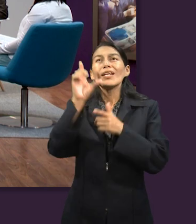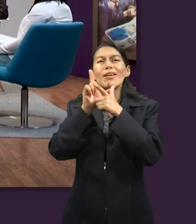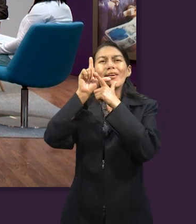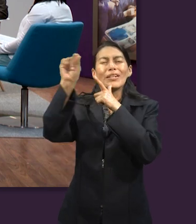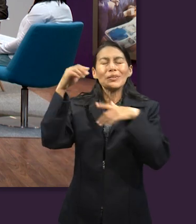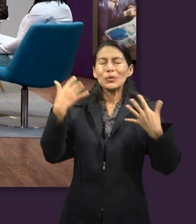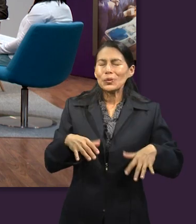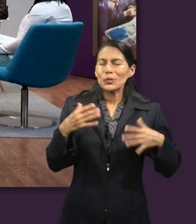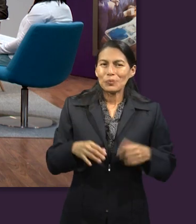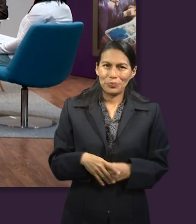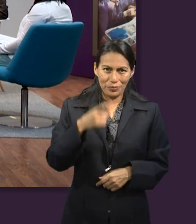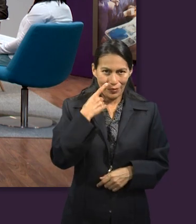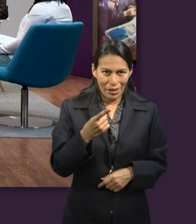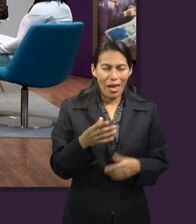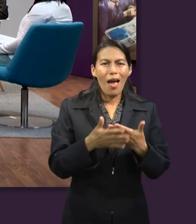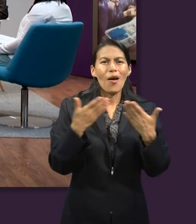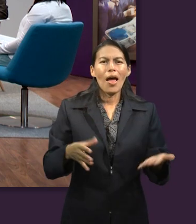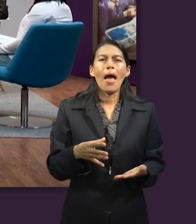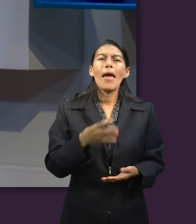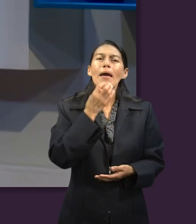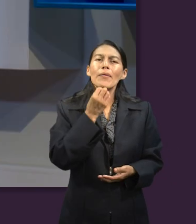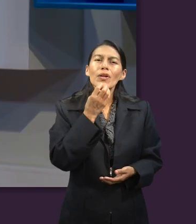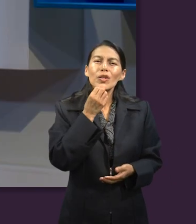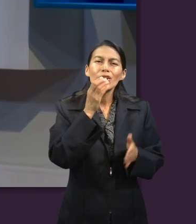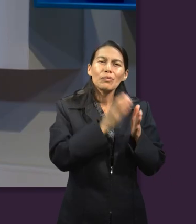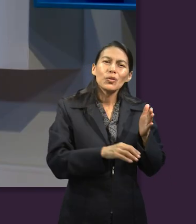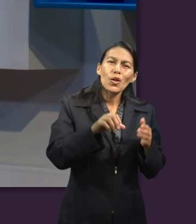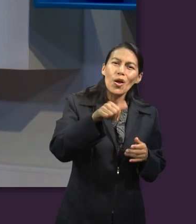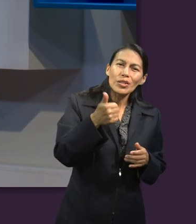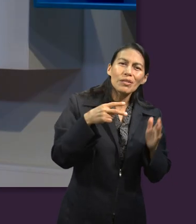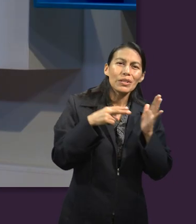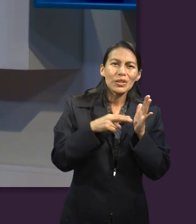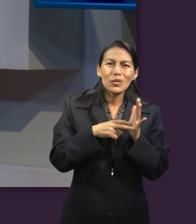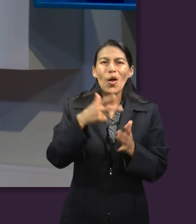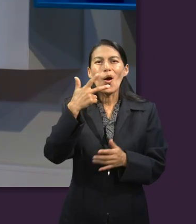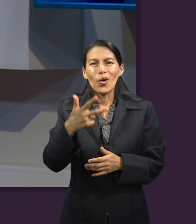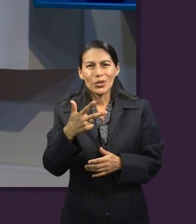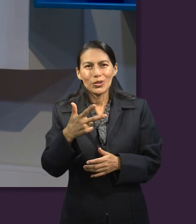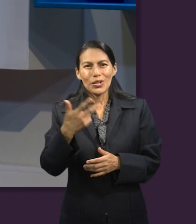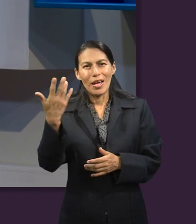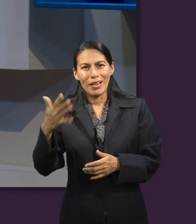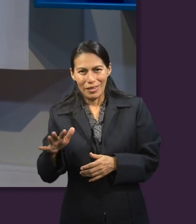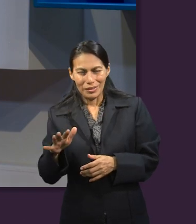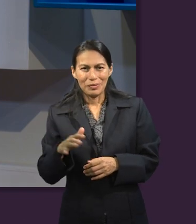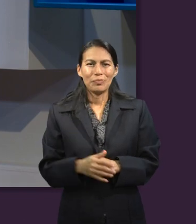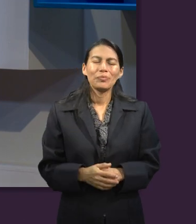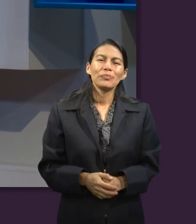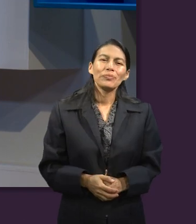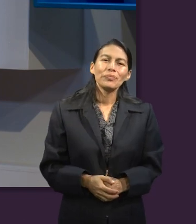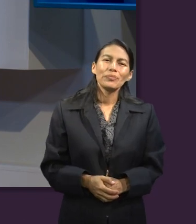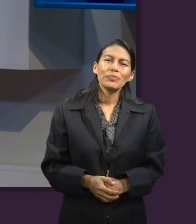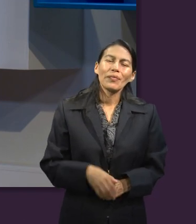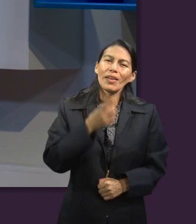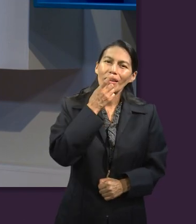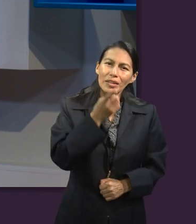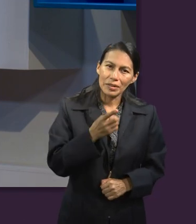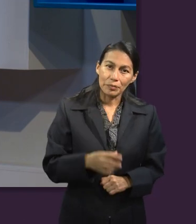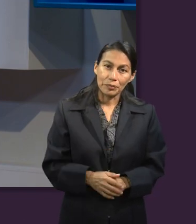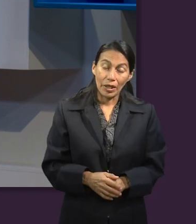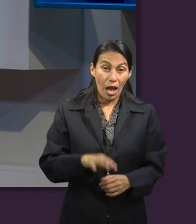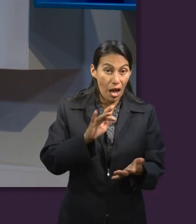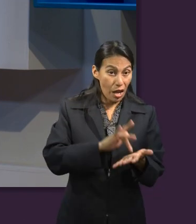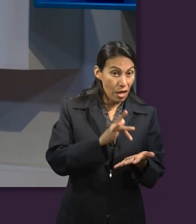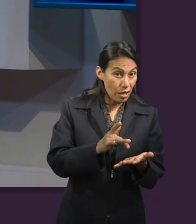salvación podemos leer hebreos capítulo 11 del versículo 8 al versículo